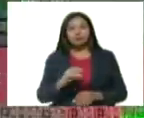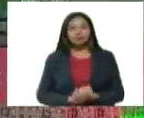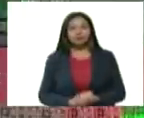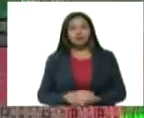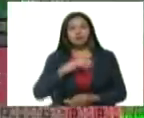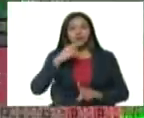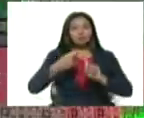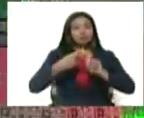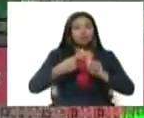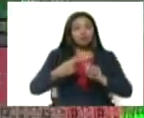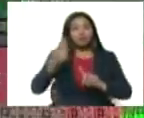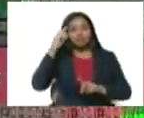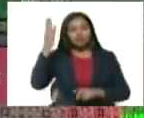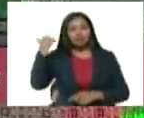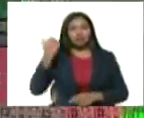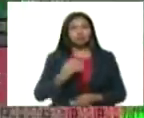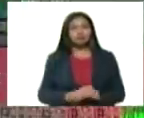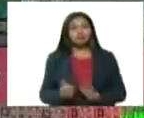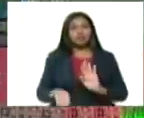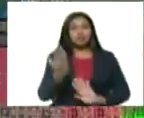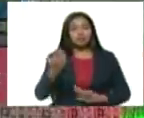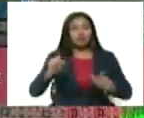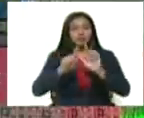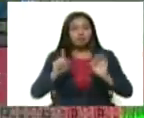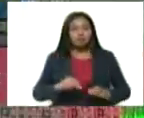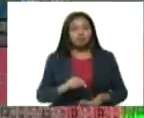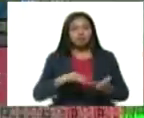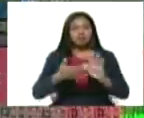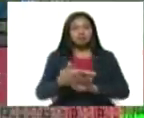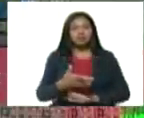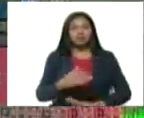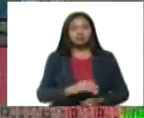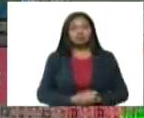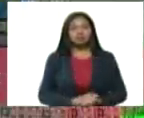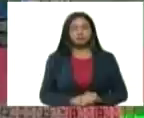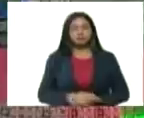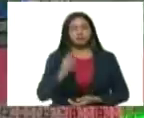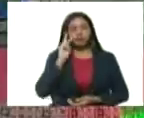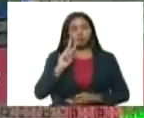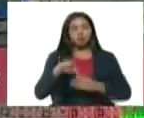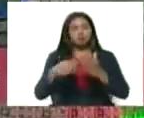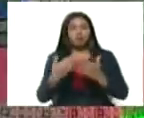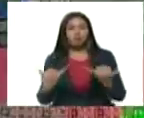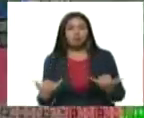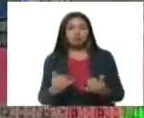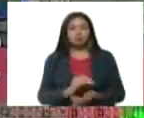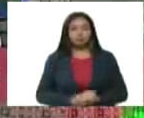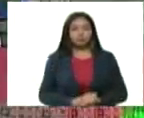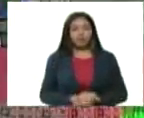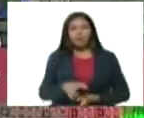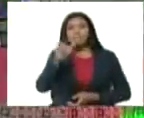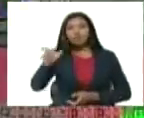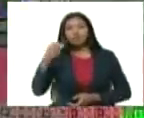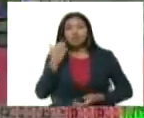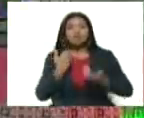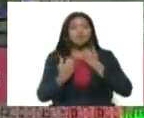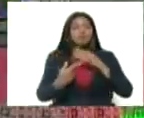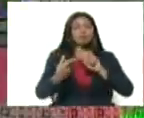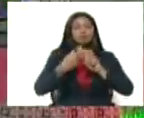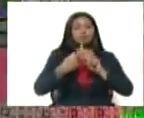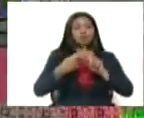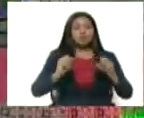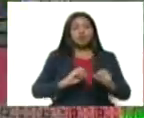resultó positivo el día de ayer. Por eso es que es tan importante lo que hemos venido señalando y afirmando. Los pacientes positivos